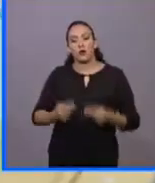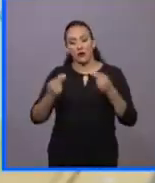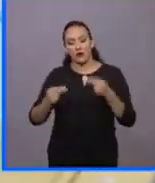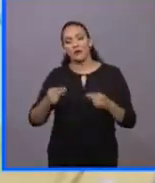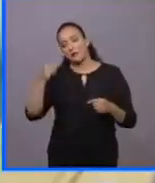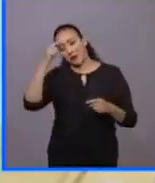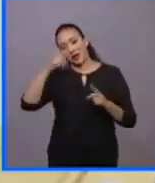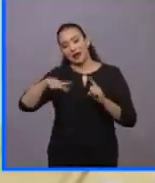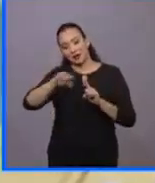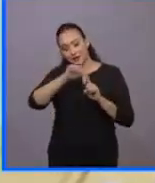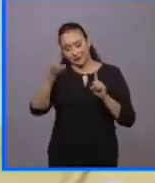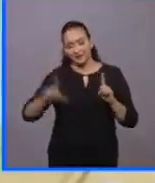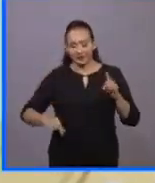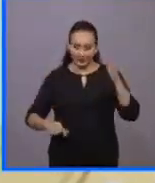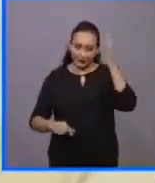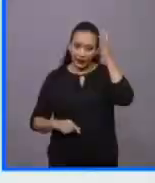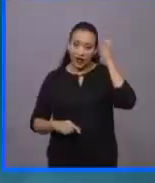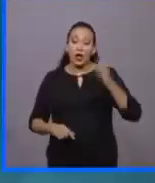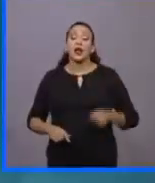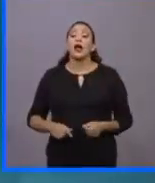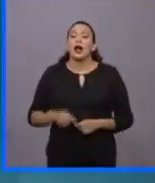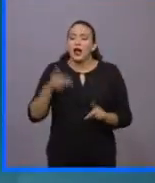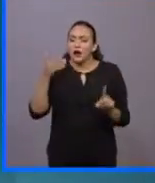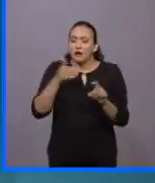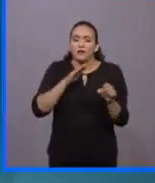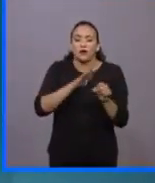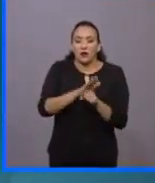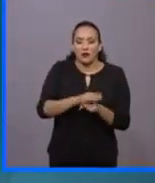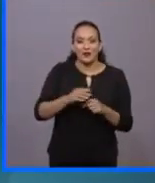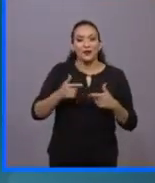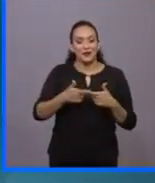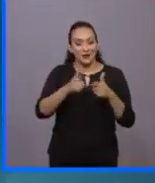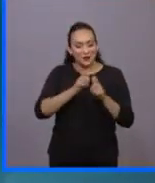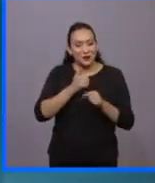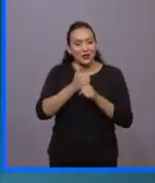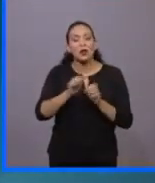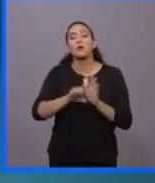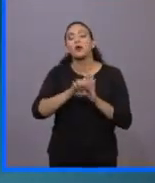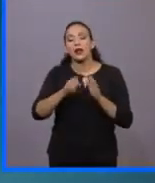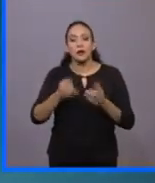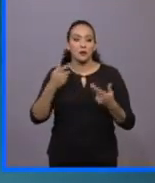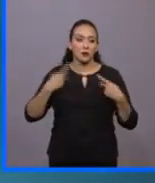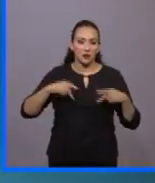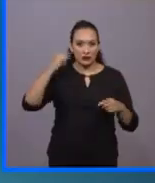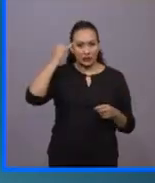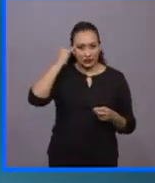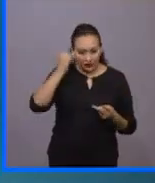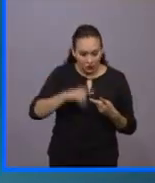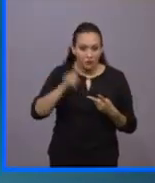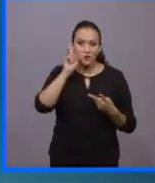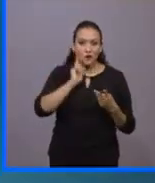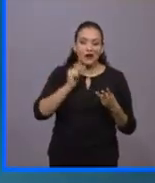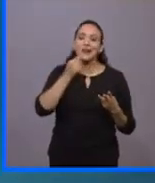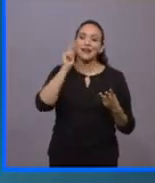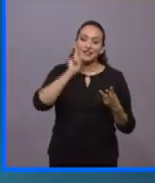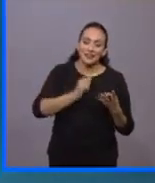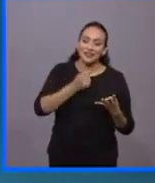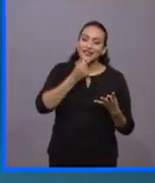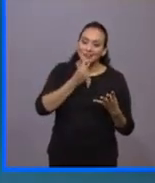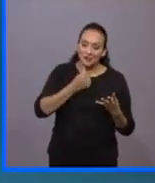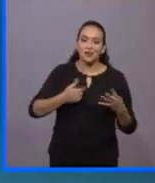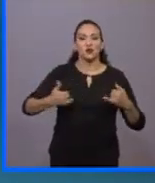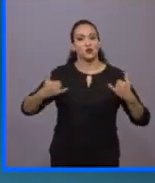en el ámbito federal, con especial énfasis en grupos vulnerables como personas indígenas, mujeres, niñas,